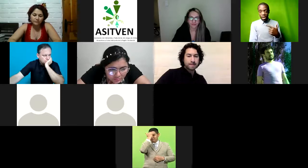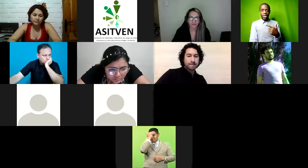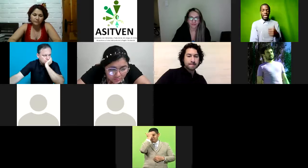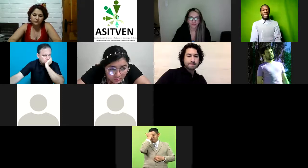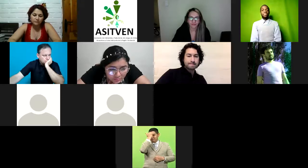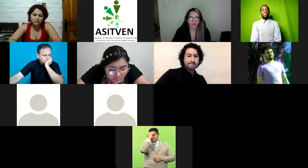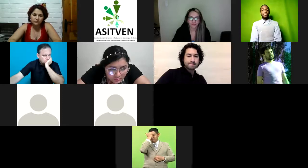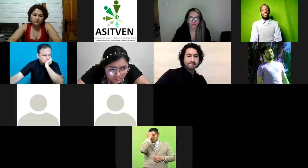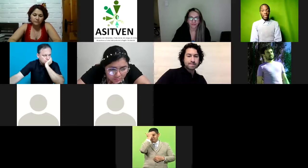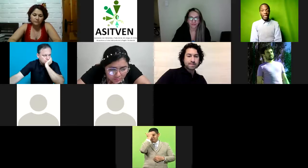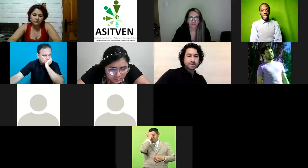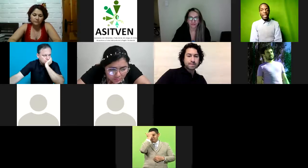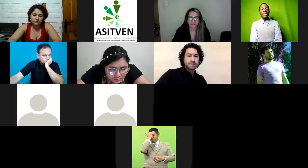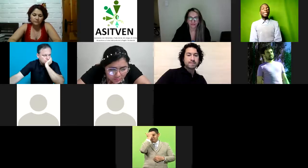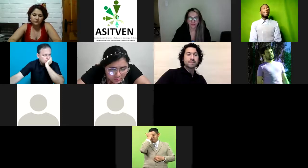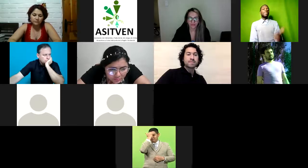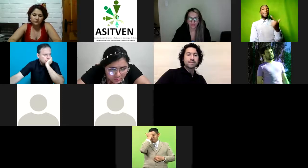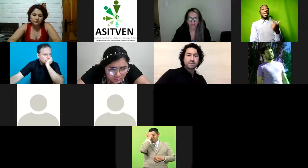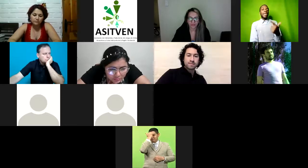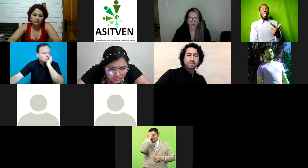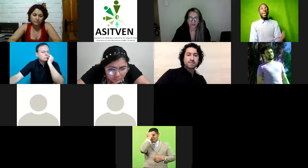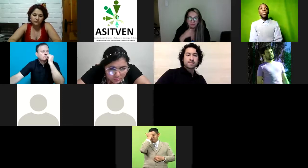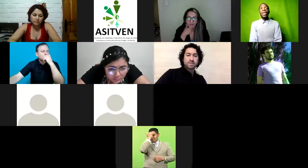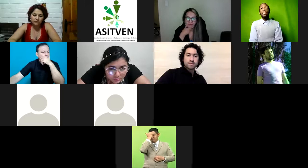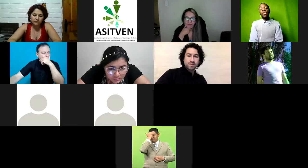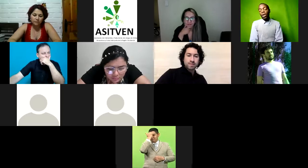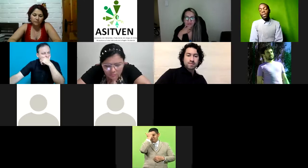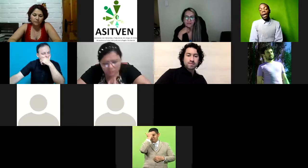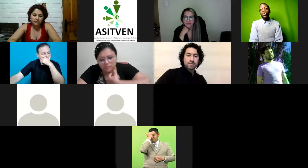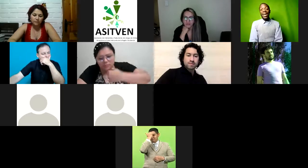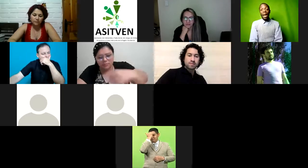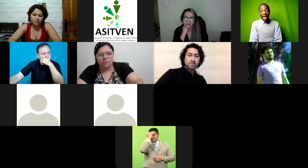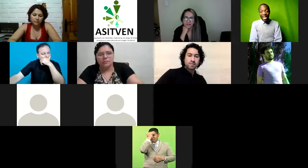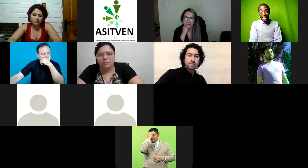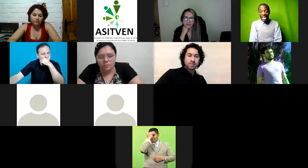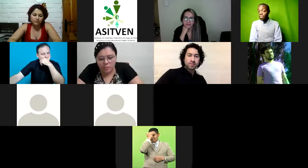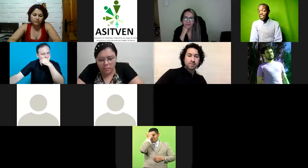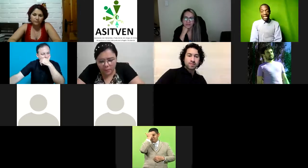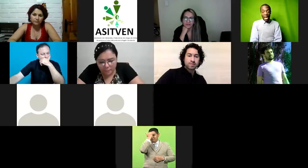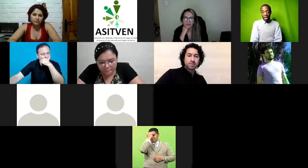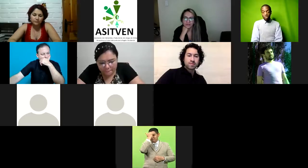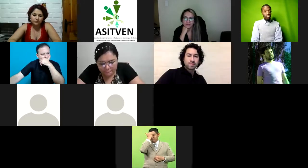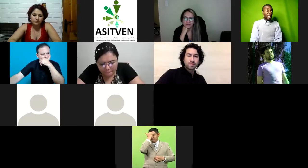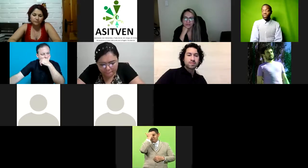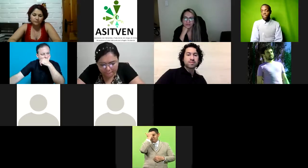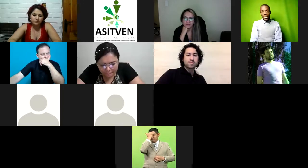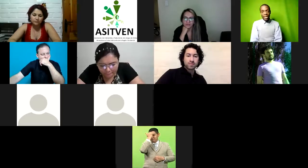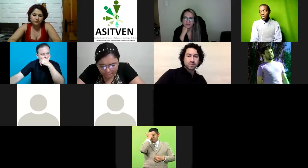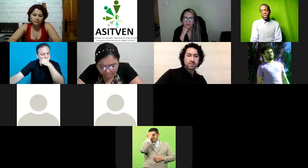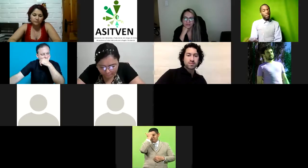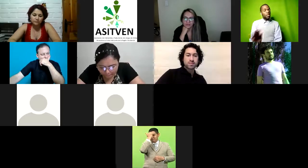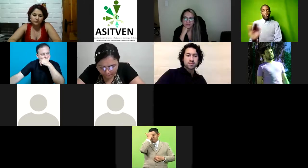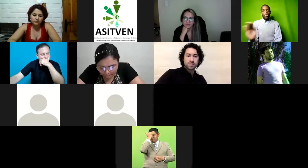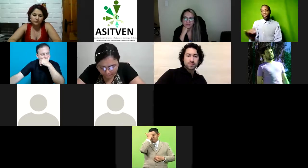función lingüística, ¿sí? Se ve, por ejemplo, lo que hablábamos, una gramática espacial usada de una